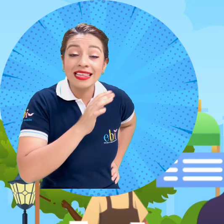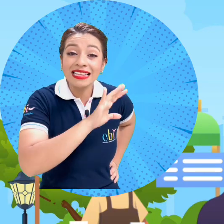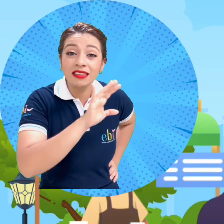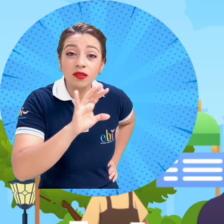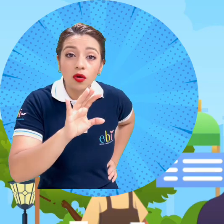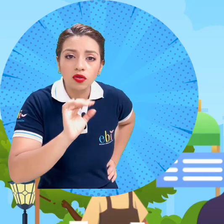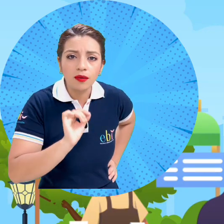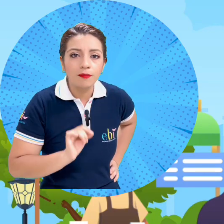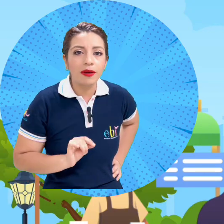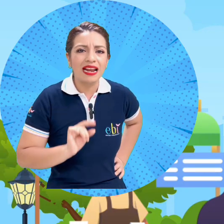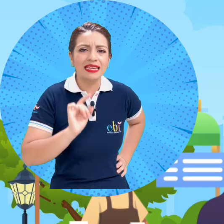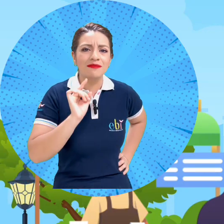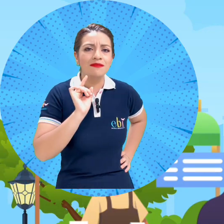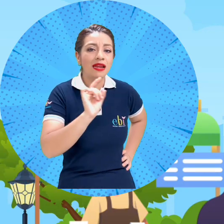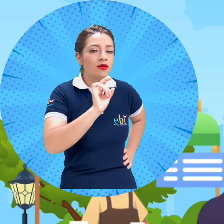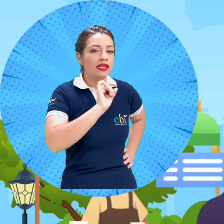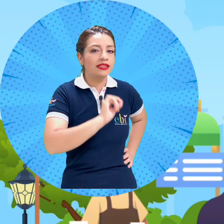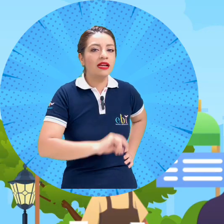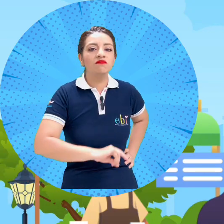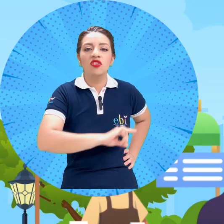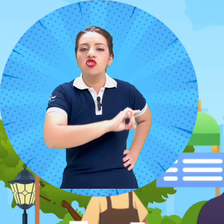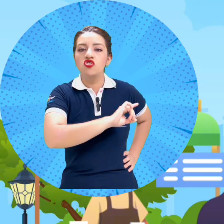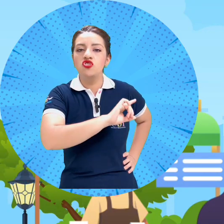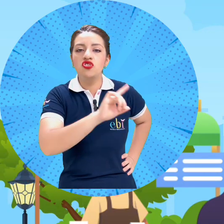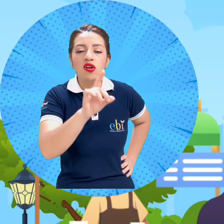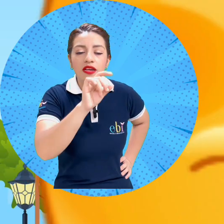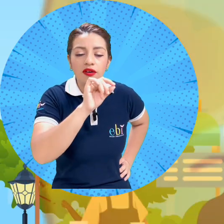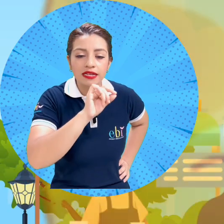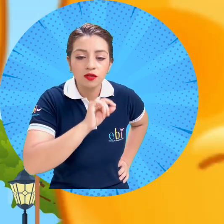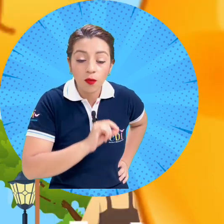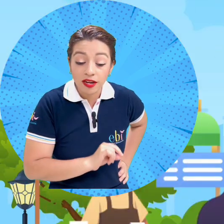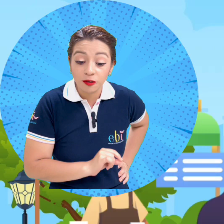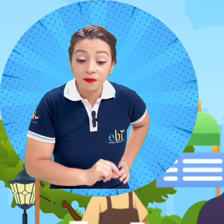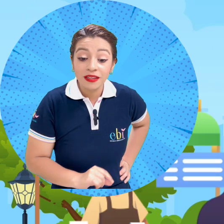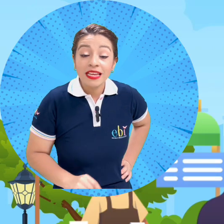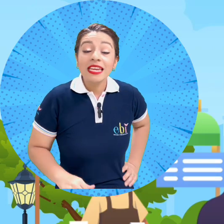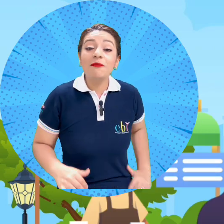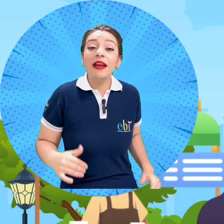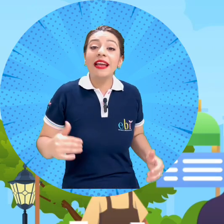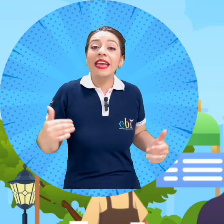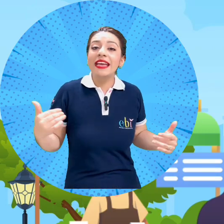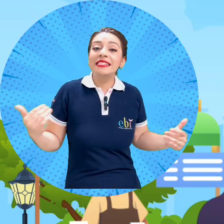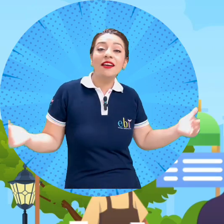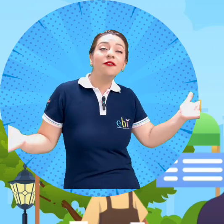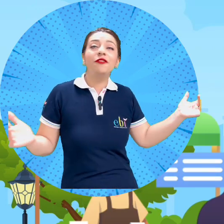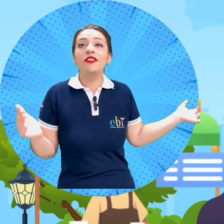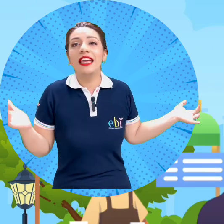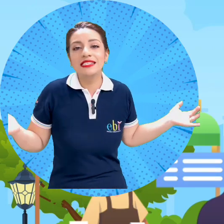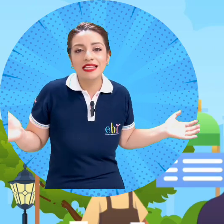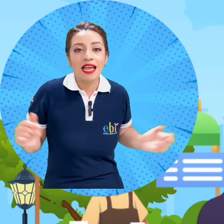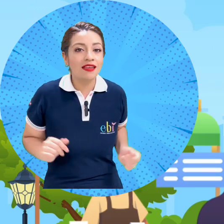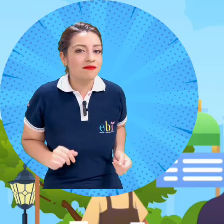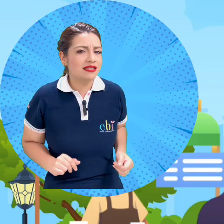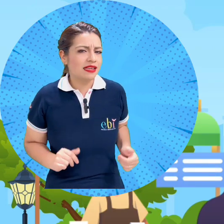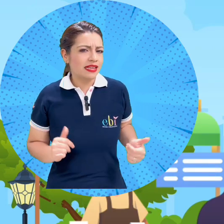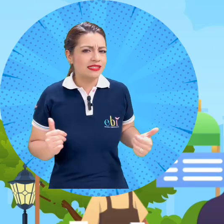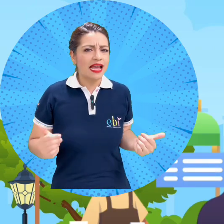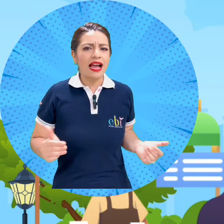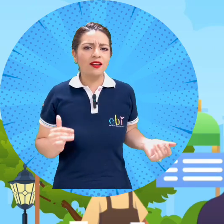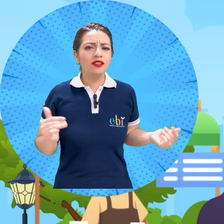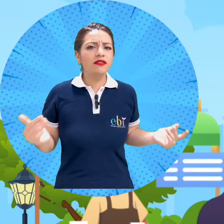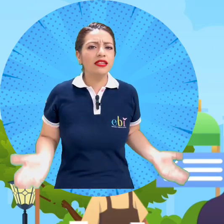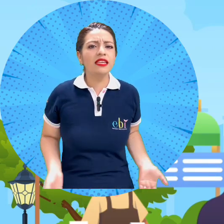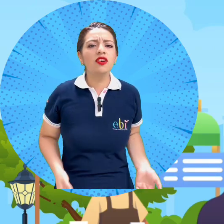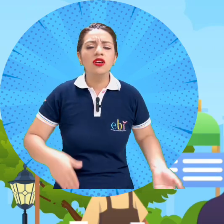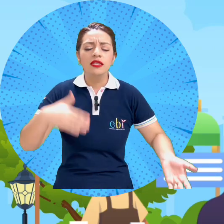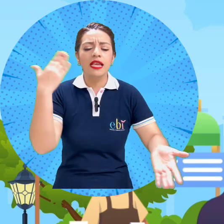hacer de todo para que Manuelita no recoja su cuarto. Y para que esa fiesta, en vez de que sea